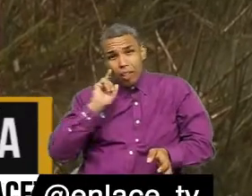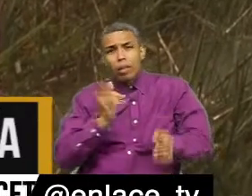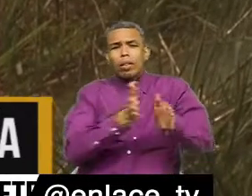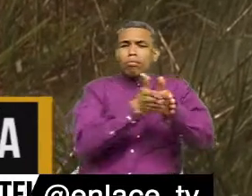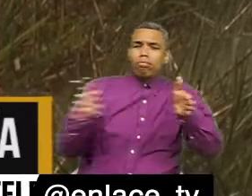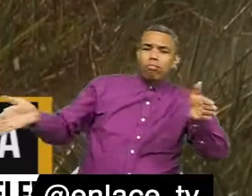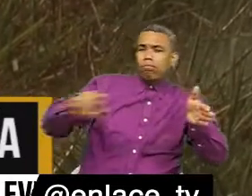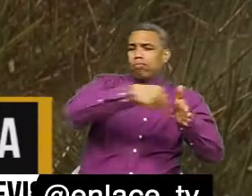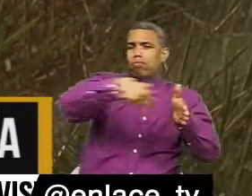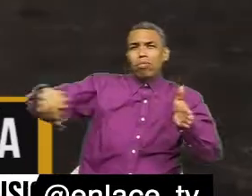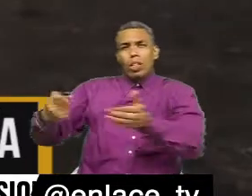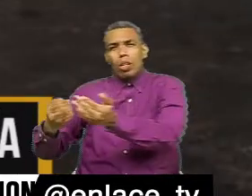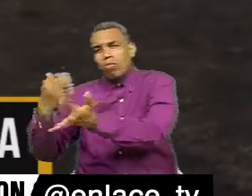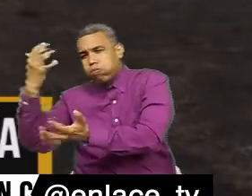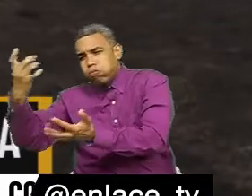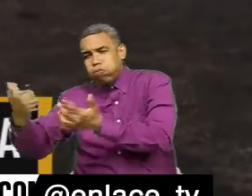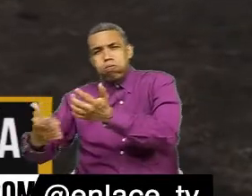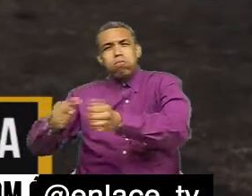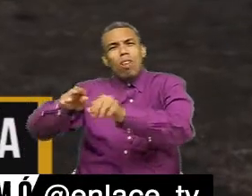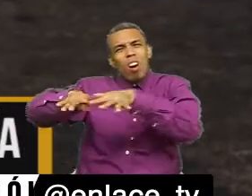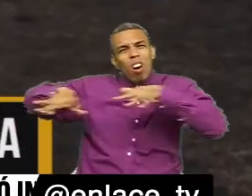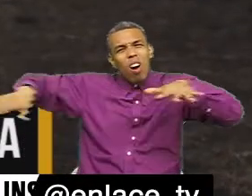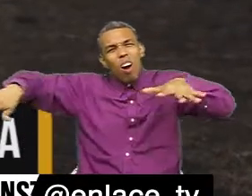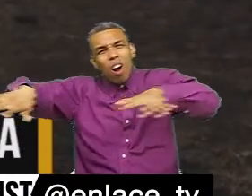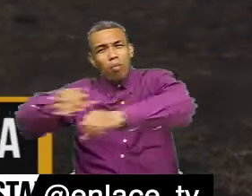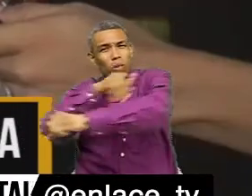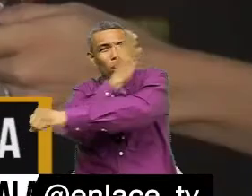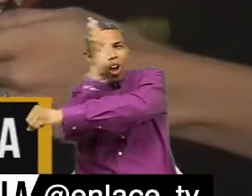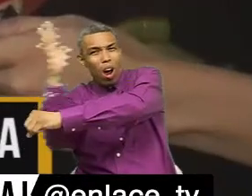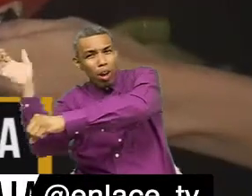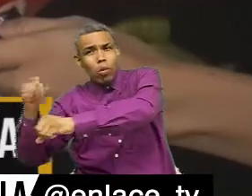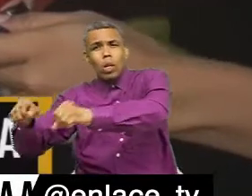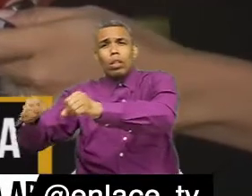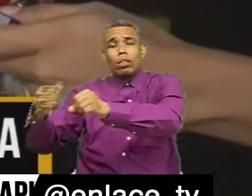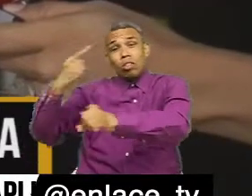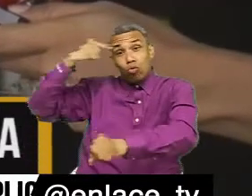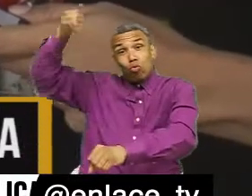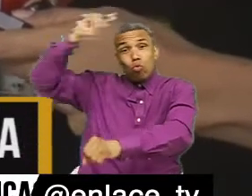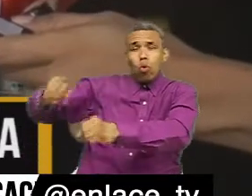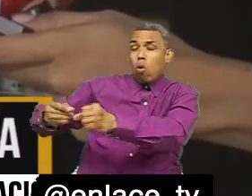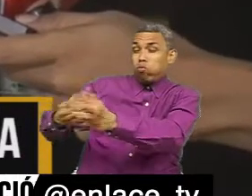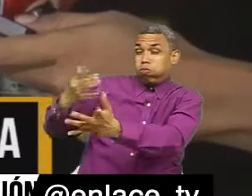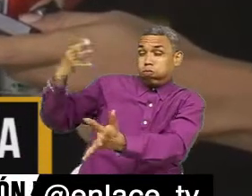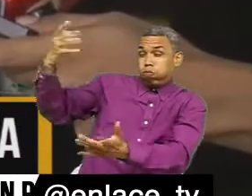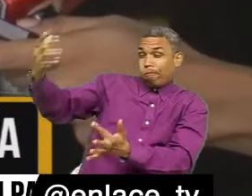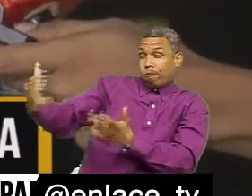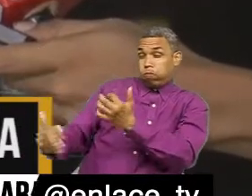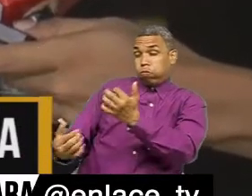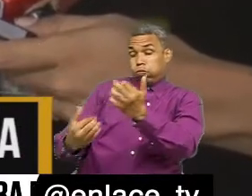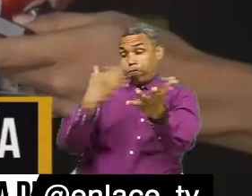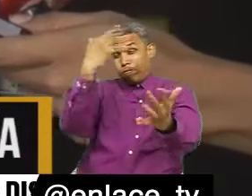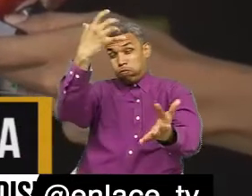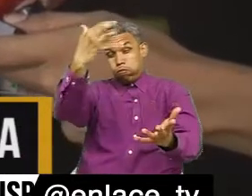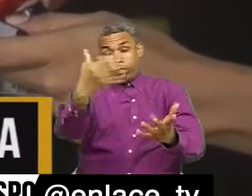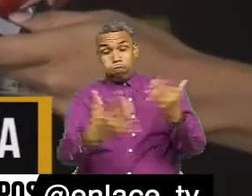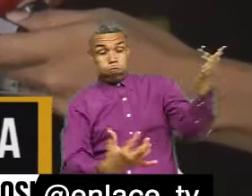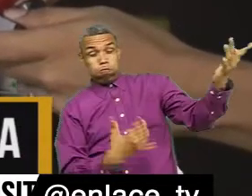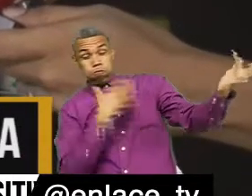preocupa. Las personas que podan árboles ubican este tipo de residuos dentro de la